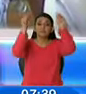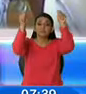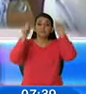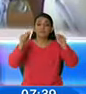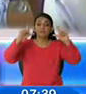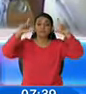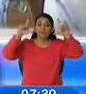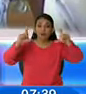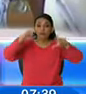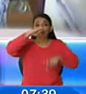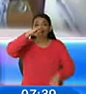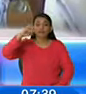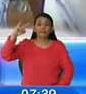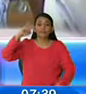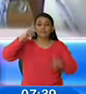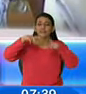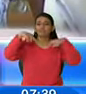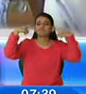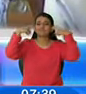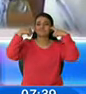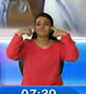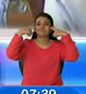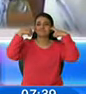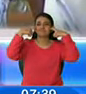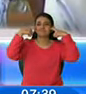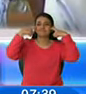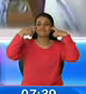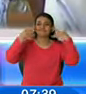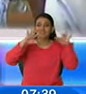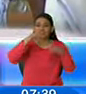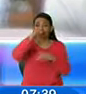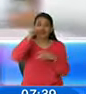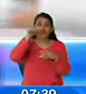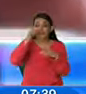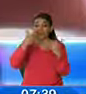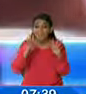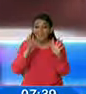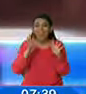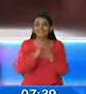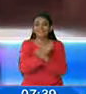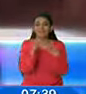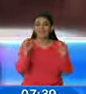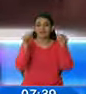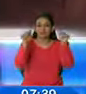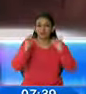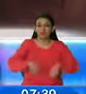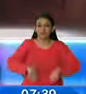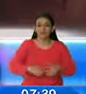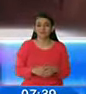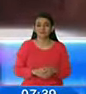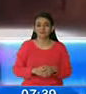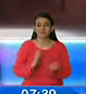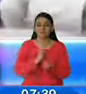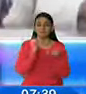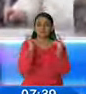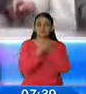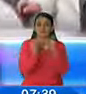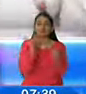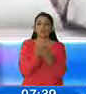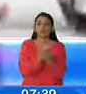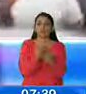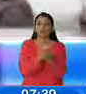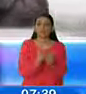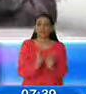aquellos niños con sonrisas luego de haber sido recuperados del consumo de las drogas. Lazo promulga un cambio económico